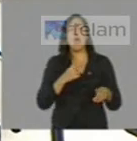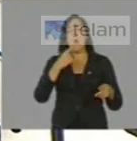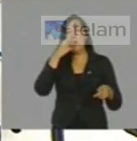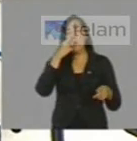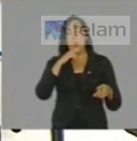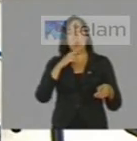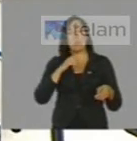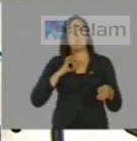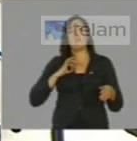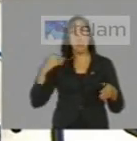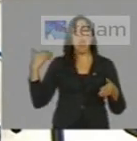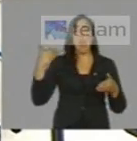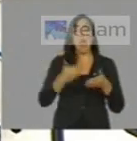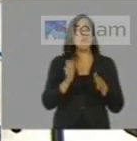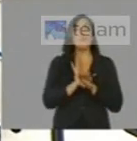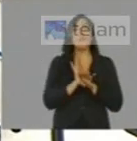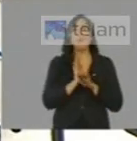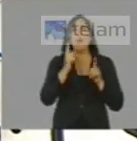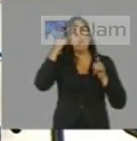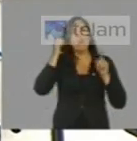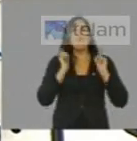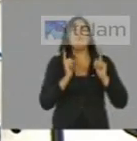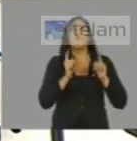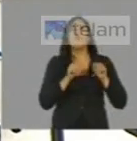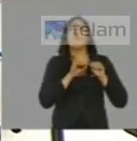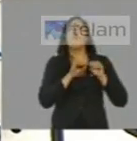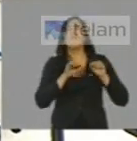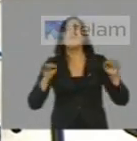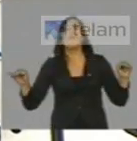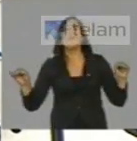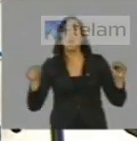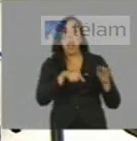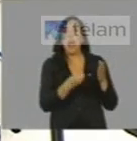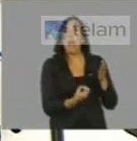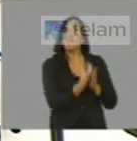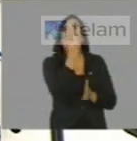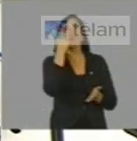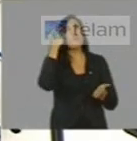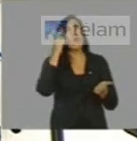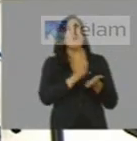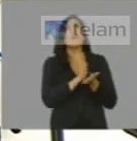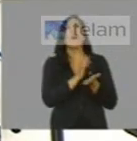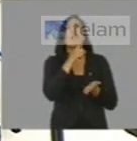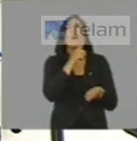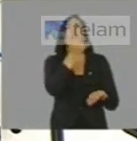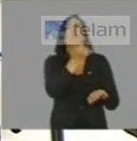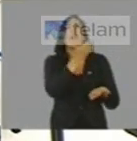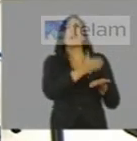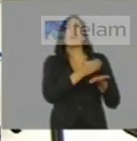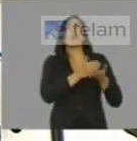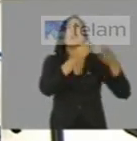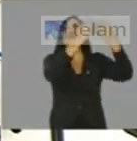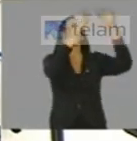es anacrónico. Está fundado sobre una especie de derecho divino.